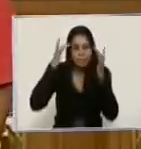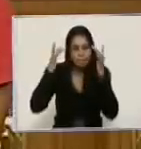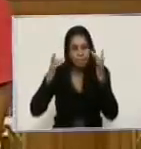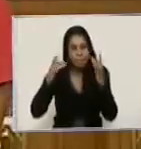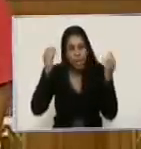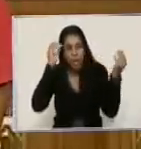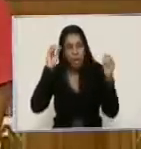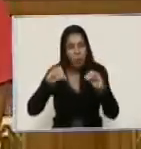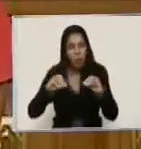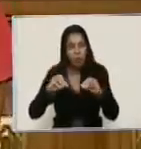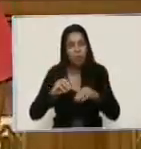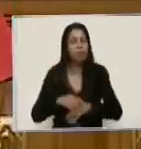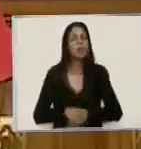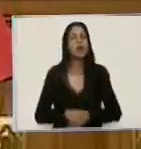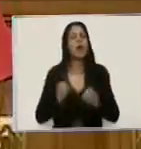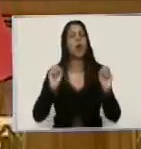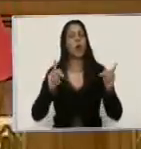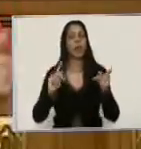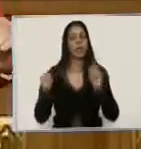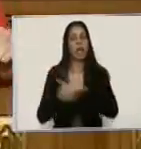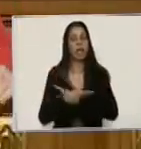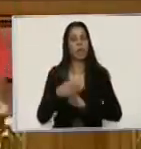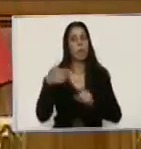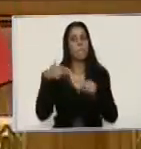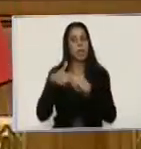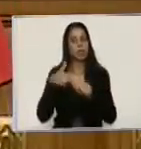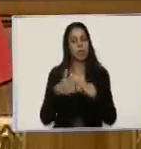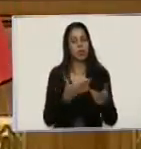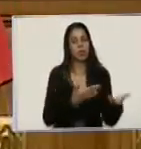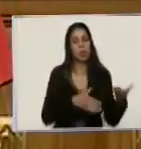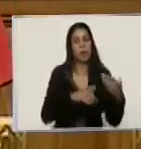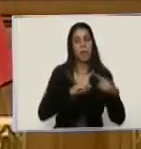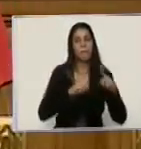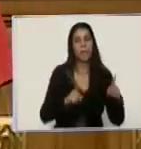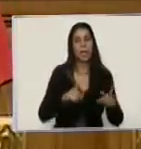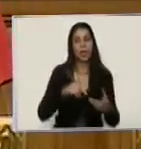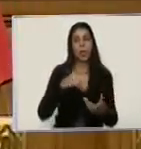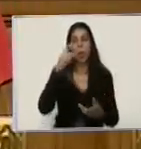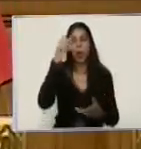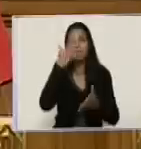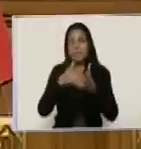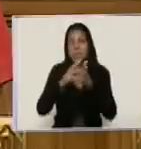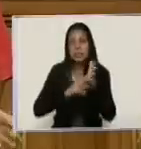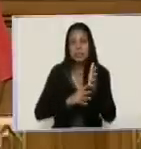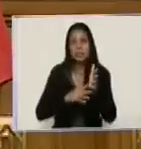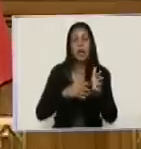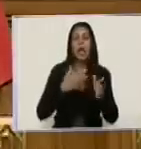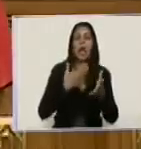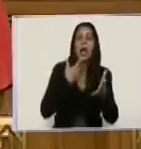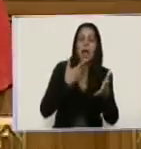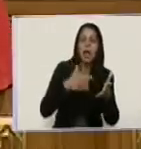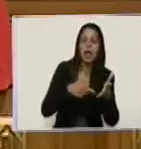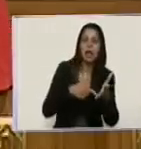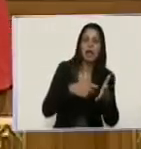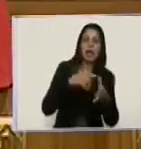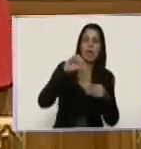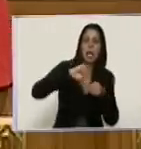acuerdo, hay que ir a petróleo, pero el problema es que tenemos carbón en Inglaterra y no sabemos dónde hay